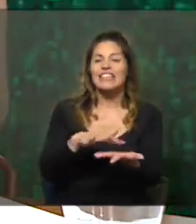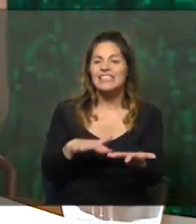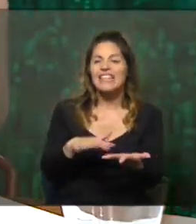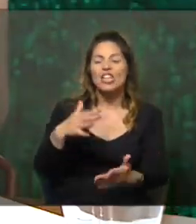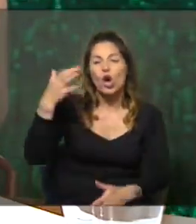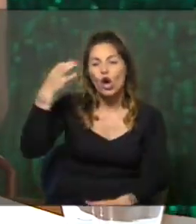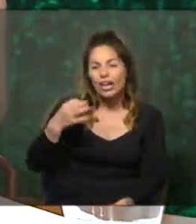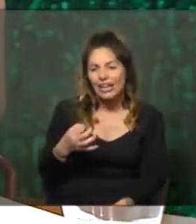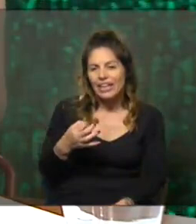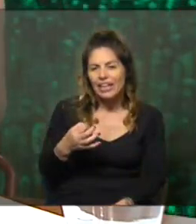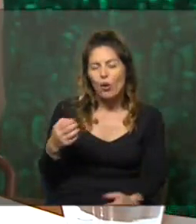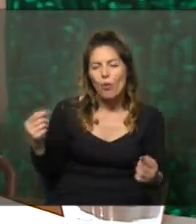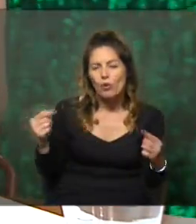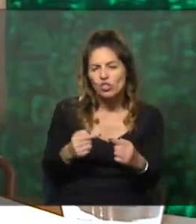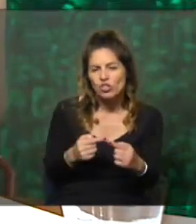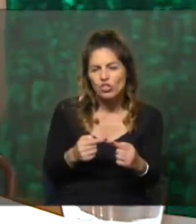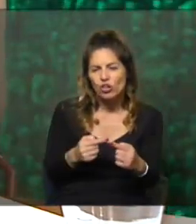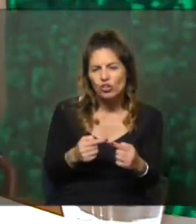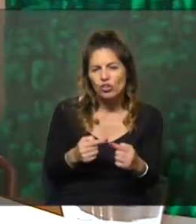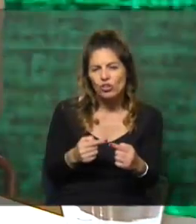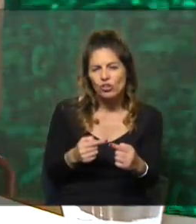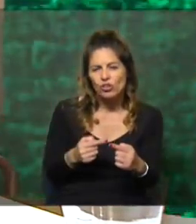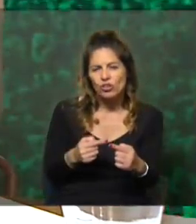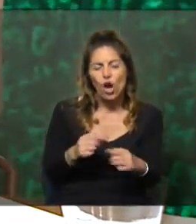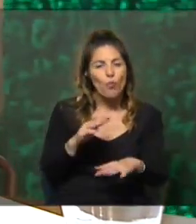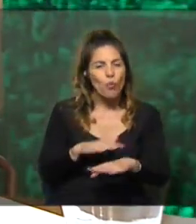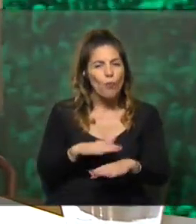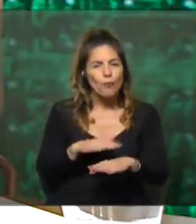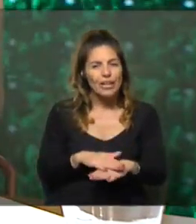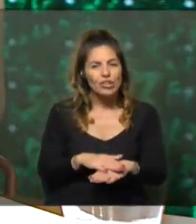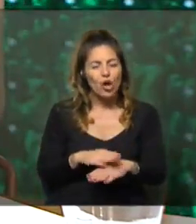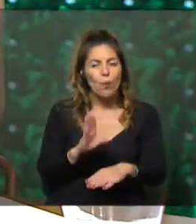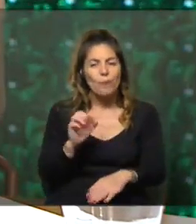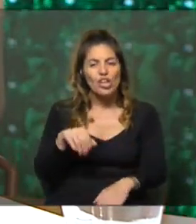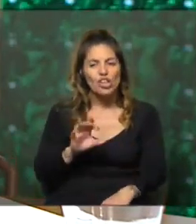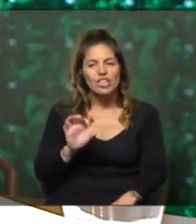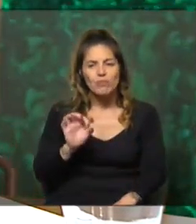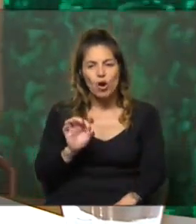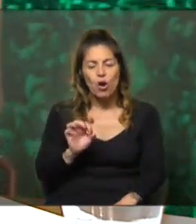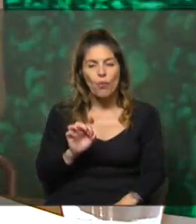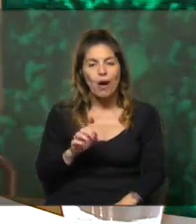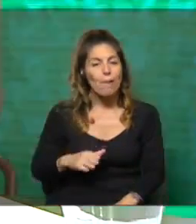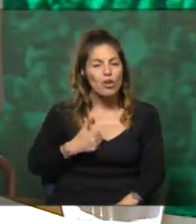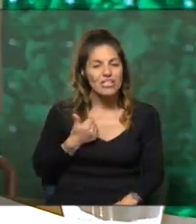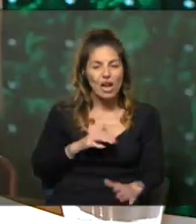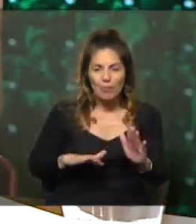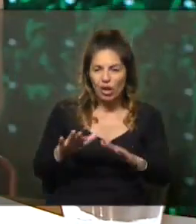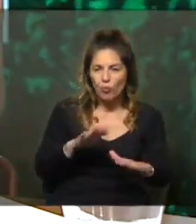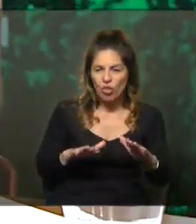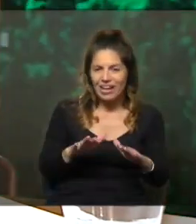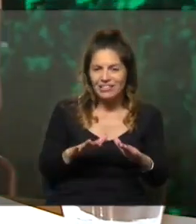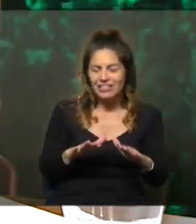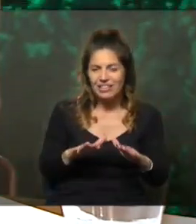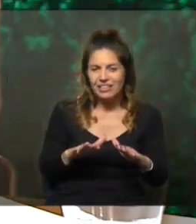que como oposición eh es un momento para el peronismo Para aprovechar para rearmar de alguna manera ante este